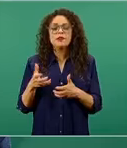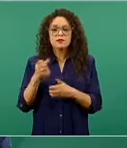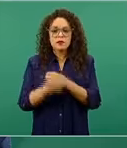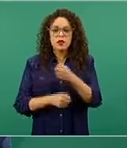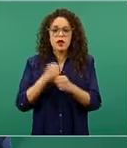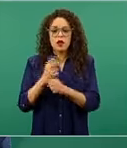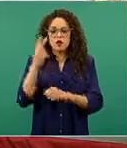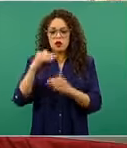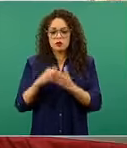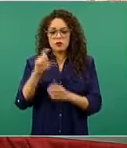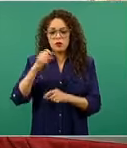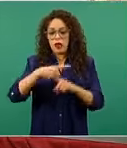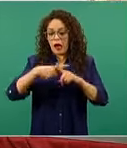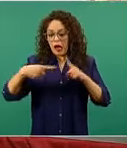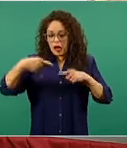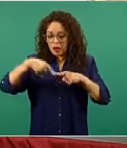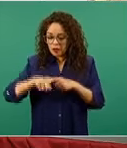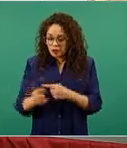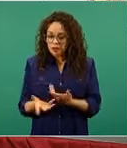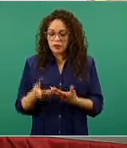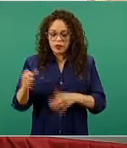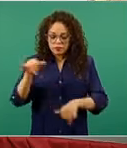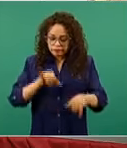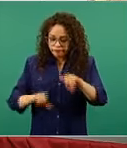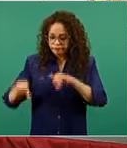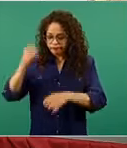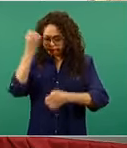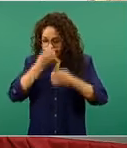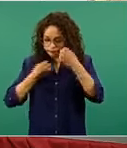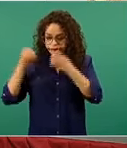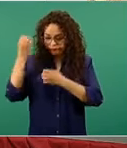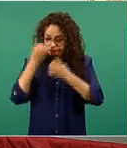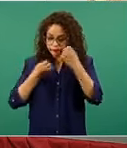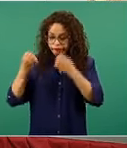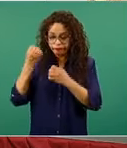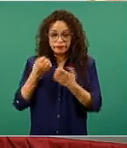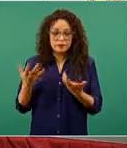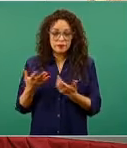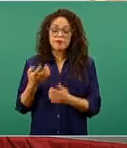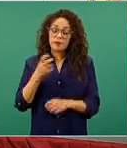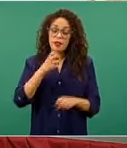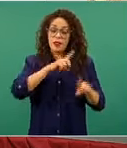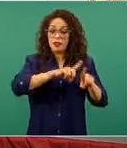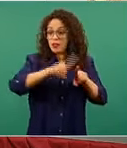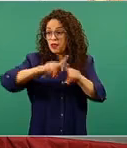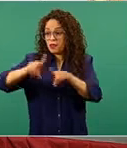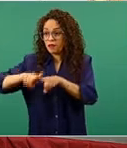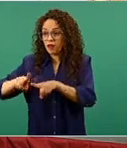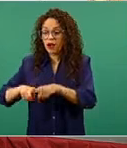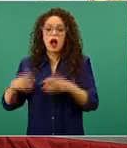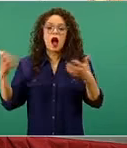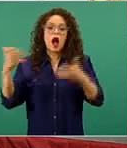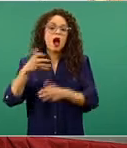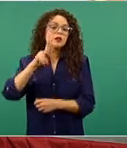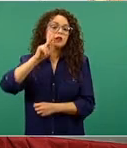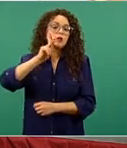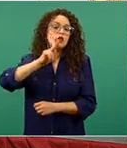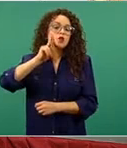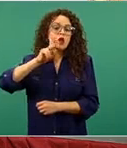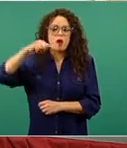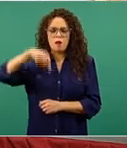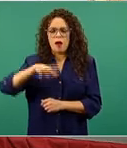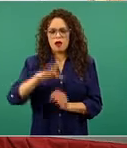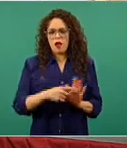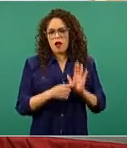2020 y conforme se han ido desarrollando las distintas vacunas, se van haciendo estudios clínicos de los que hemos hablado aquí ya